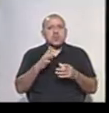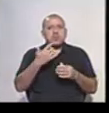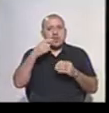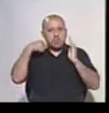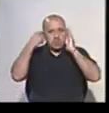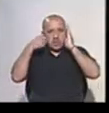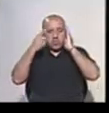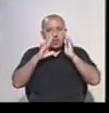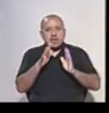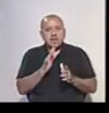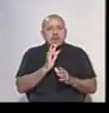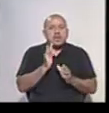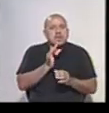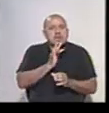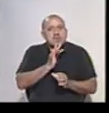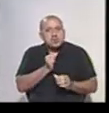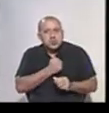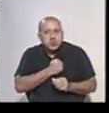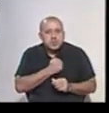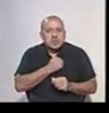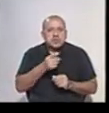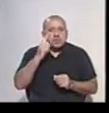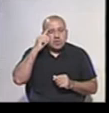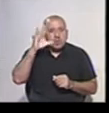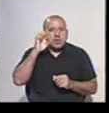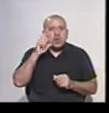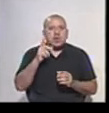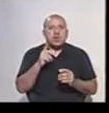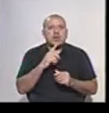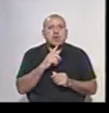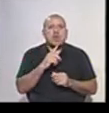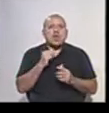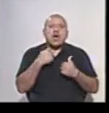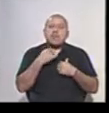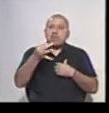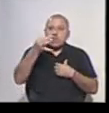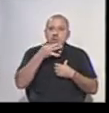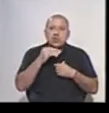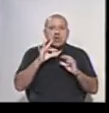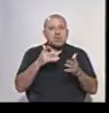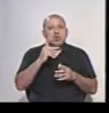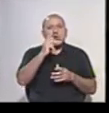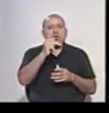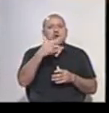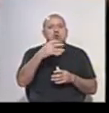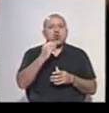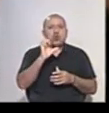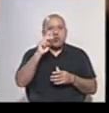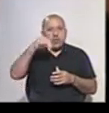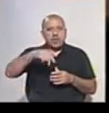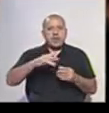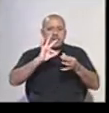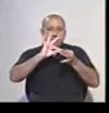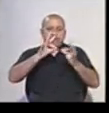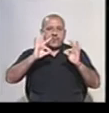de suspenso. Vos dijiste que te hacía acordar a los Coen. No, yo dije no. Que alguien te había dicho. Es muy Coen. O sea, Frances McDormand es